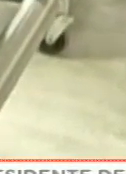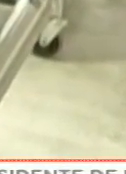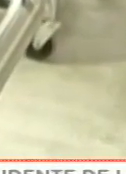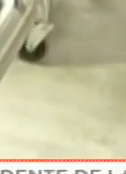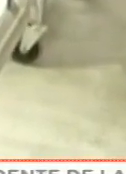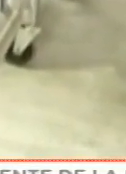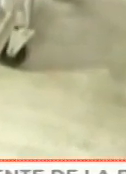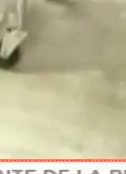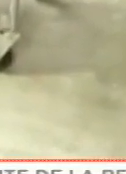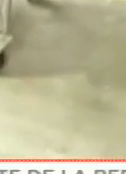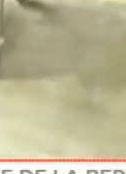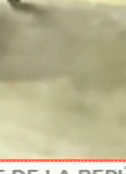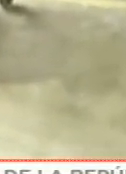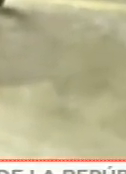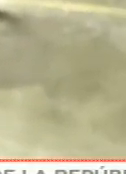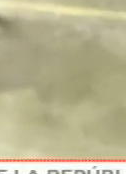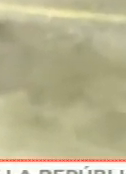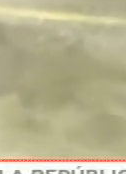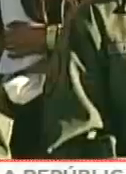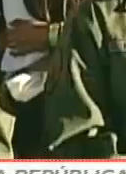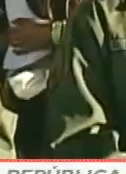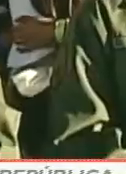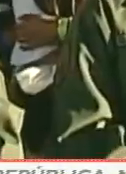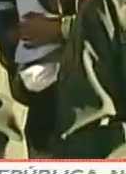el paso y gracias.